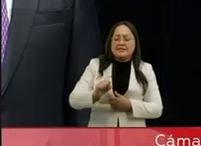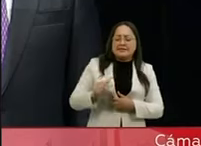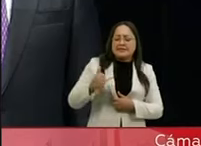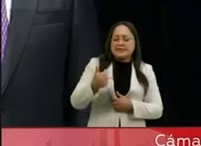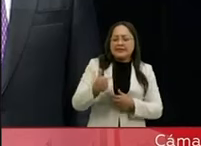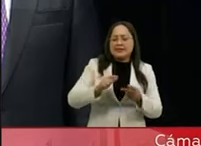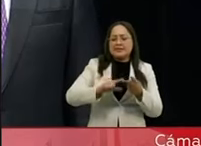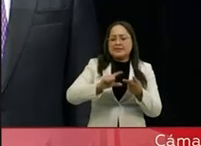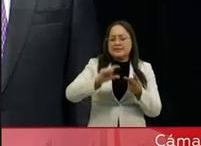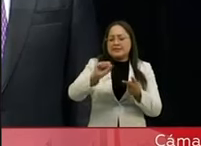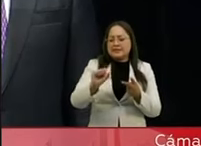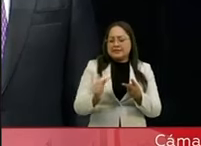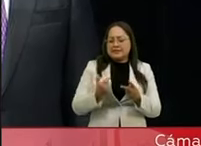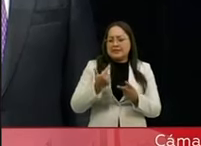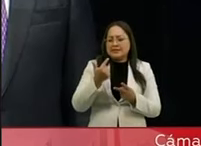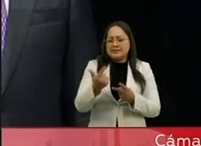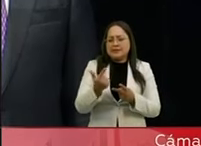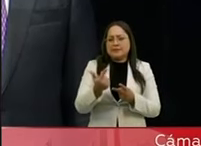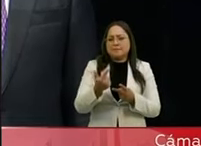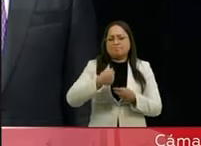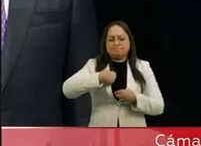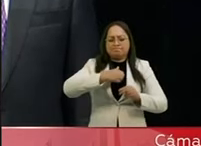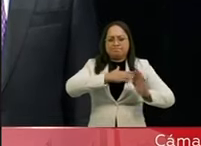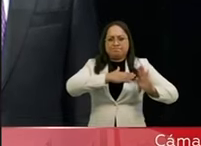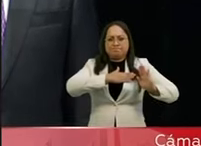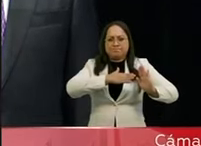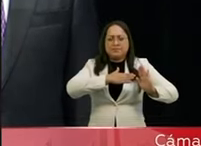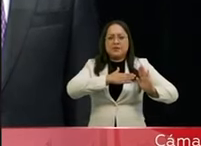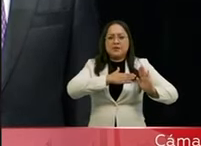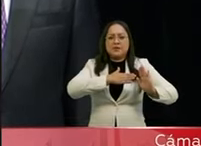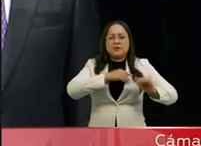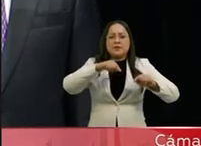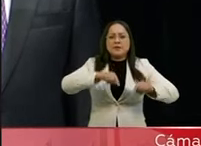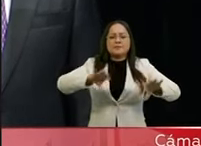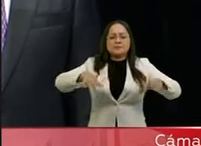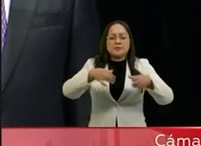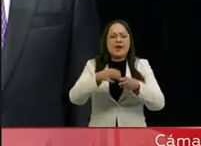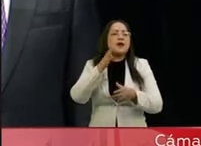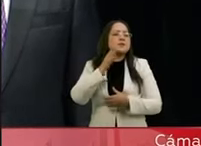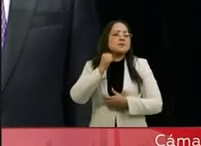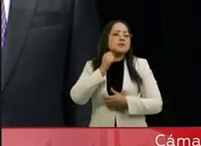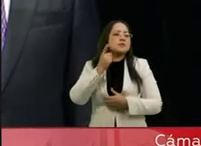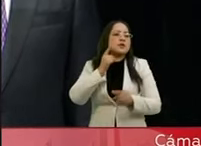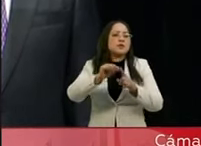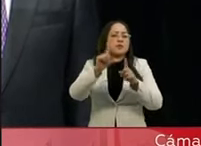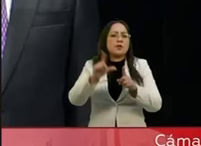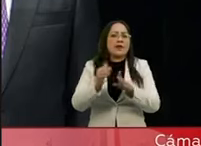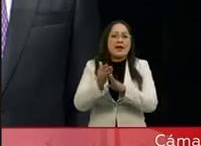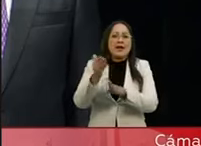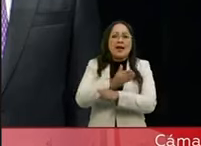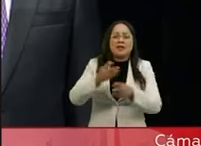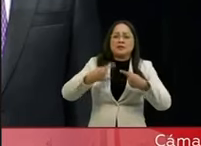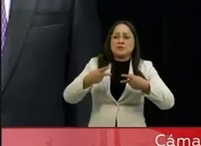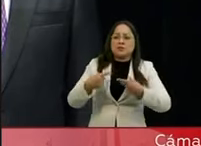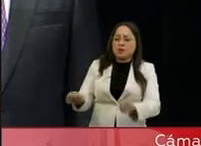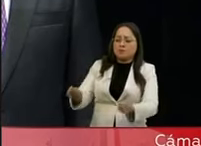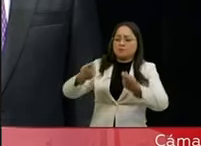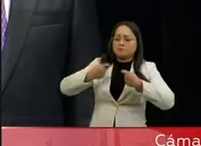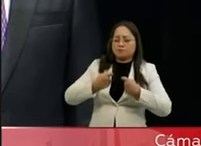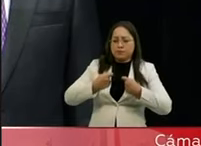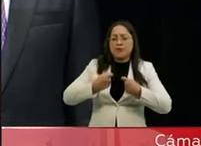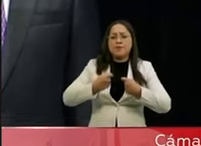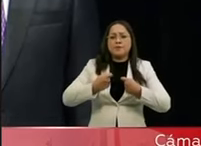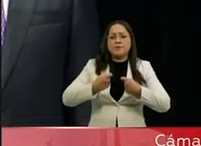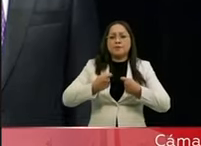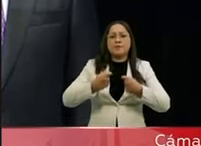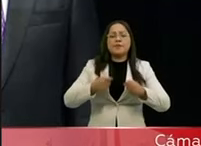66ª y a la 67ª legislaturas del Congreso de la Unión que el pueblo me ha conferido,